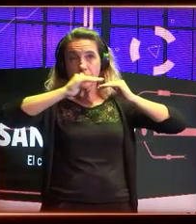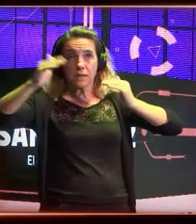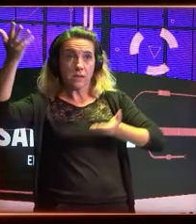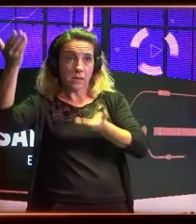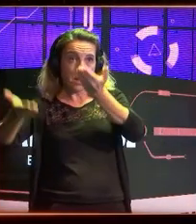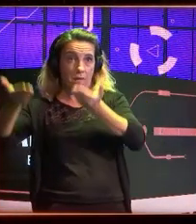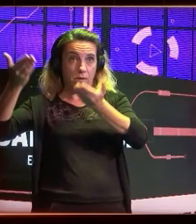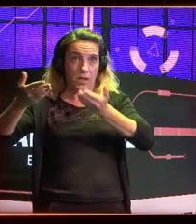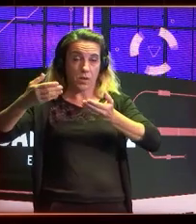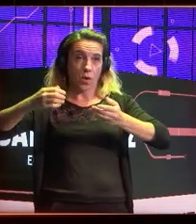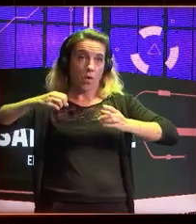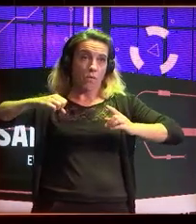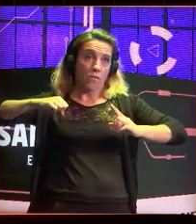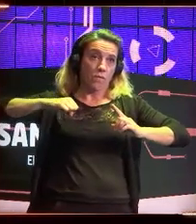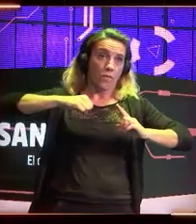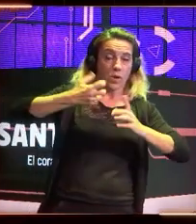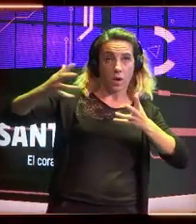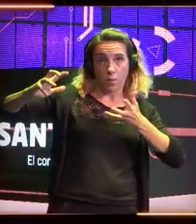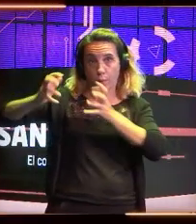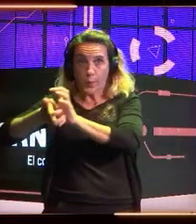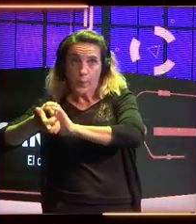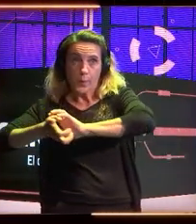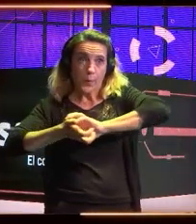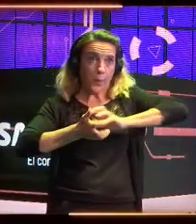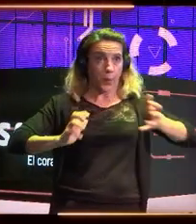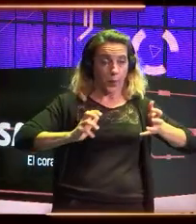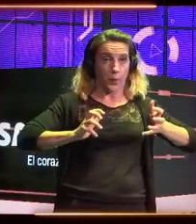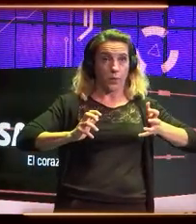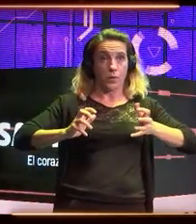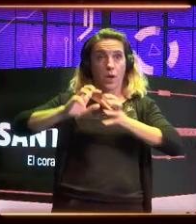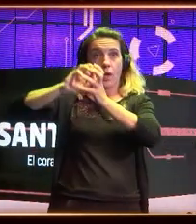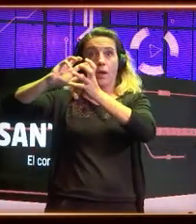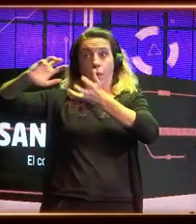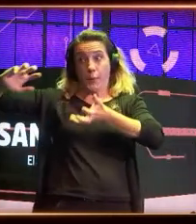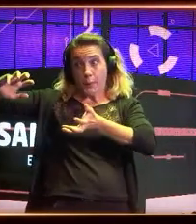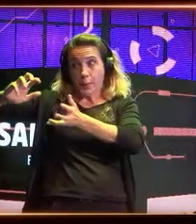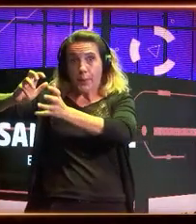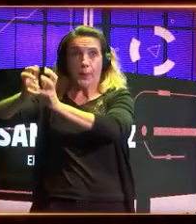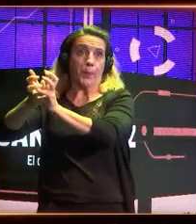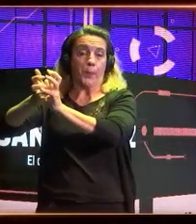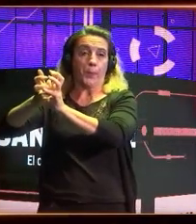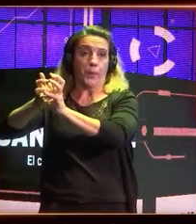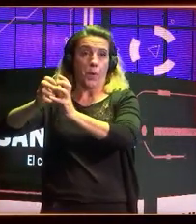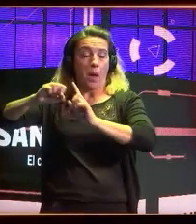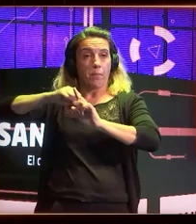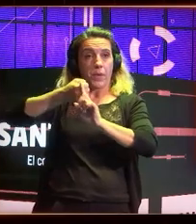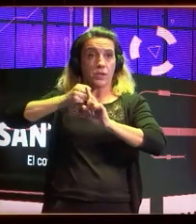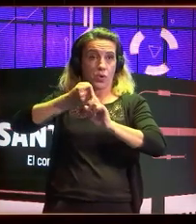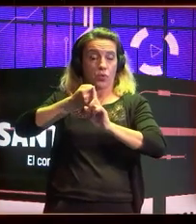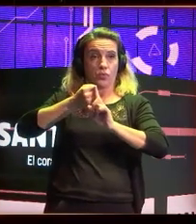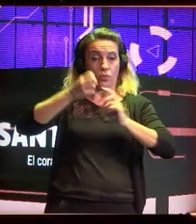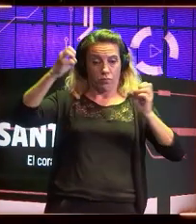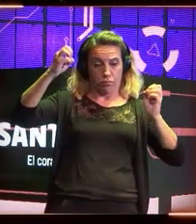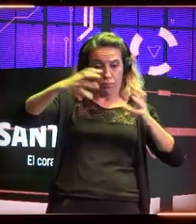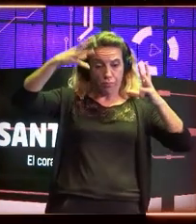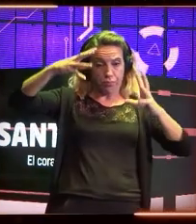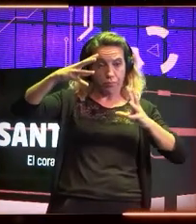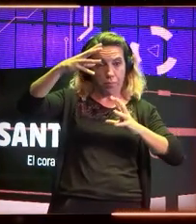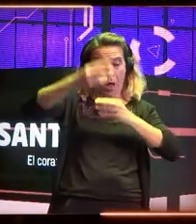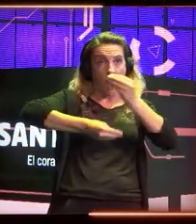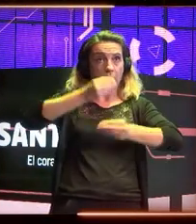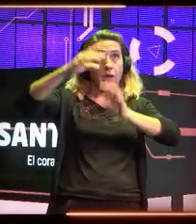fuerzas opuestas la gravedad tiende a comprimir la presión de reacción producida por las fuerzas nucleares en interior de la estrella que es la que hace